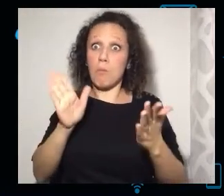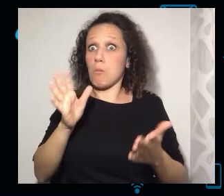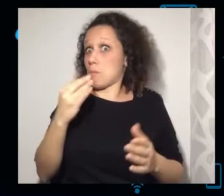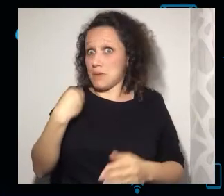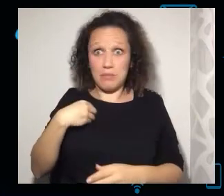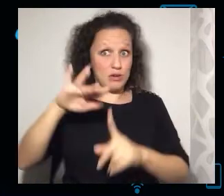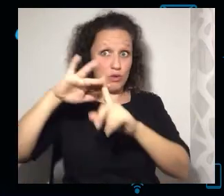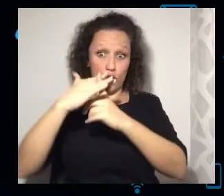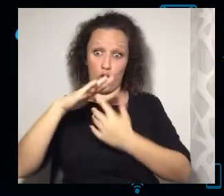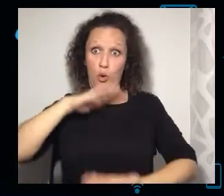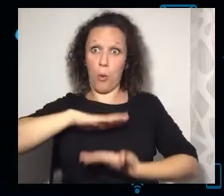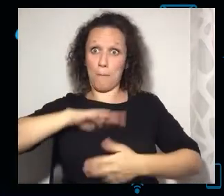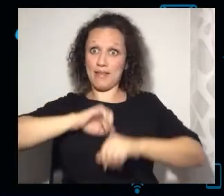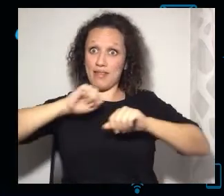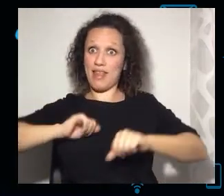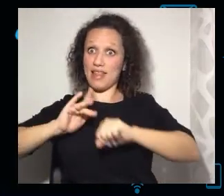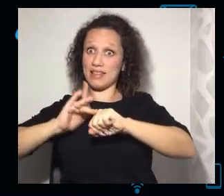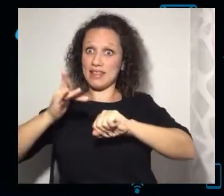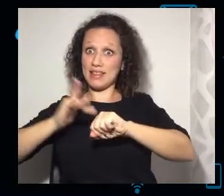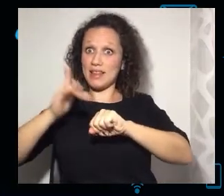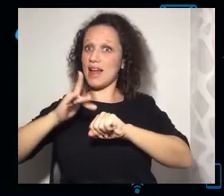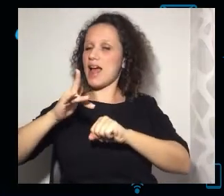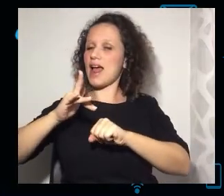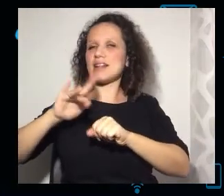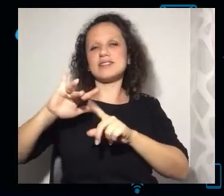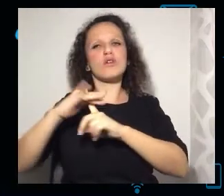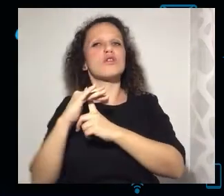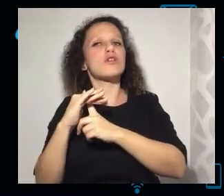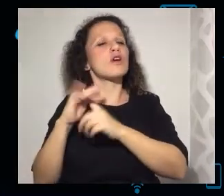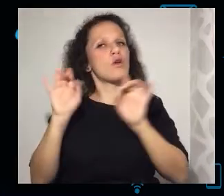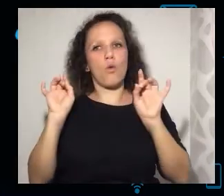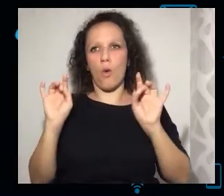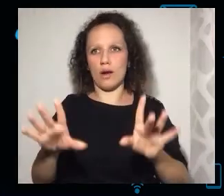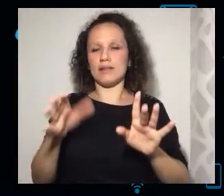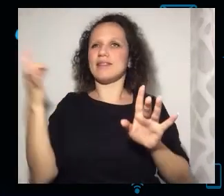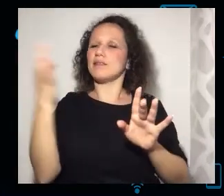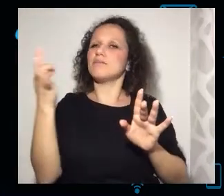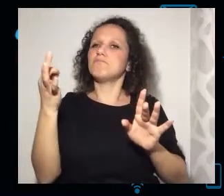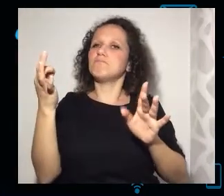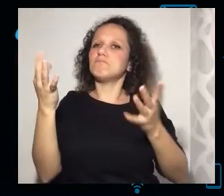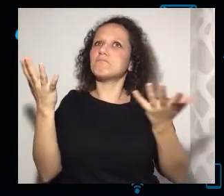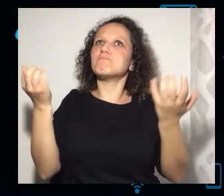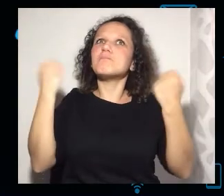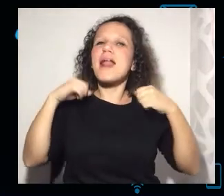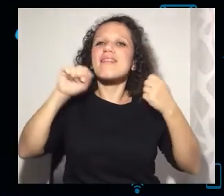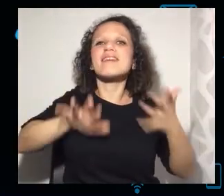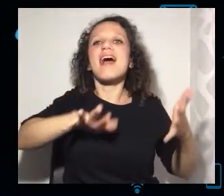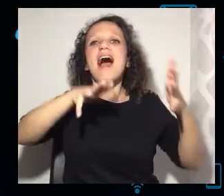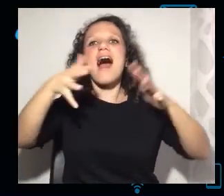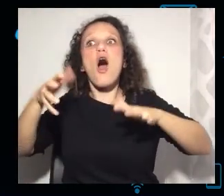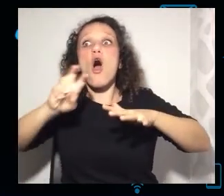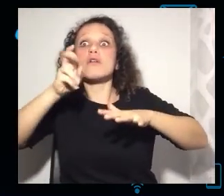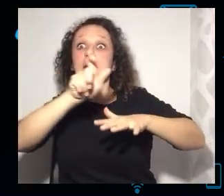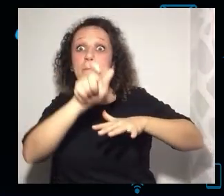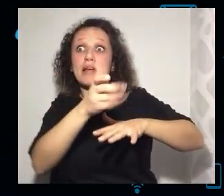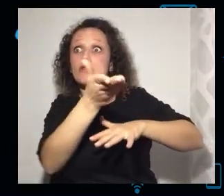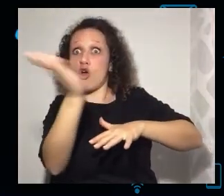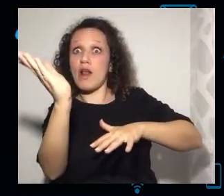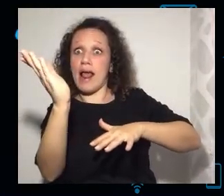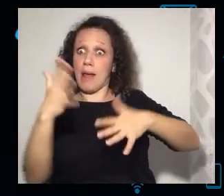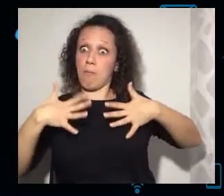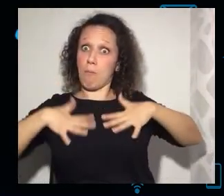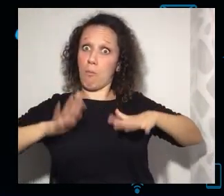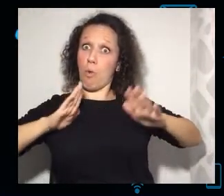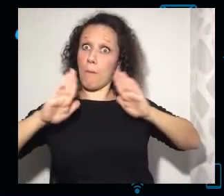también nos pasa algo parecido nos acomete digital es bueno que se ponga en práctica con otras personas que también la están adquiriendo o